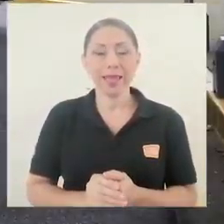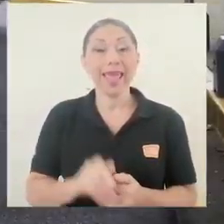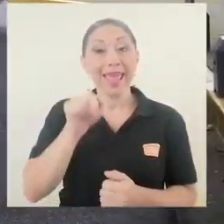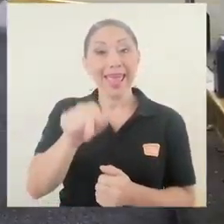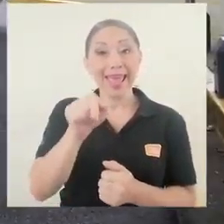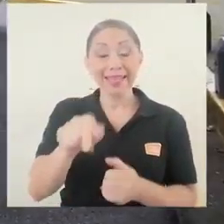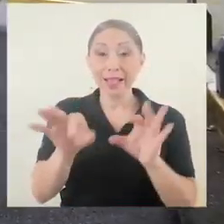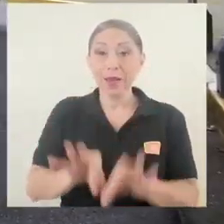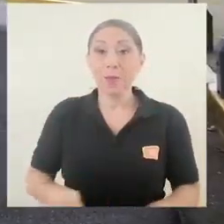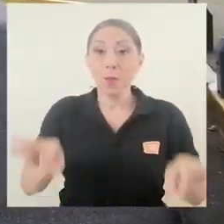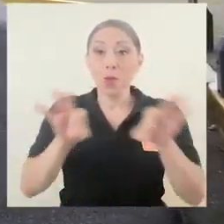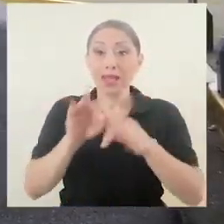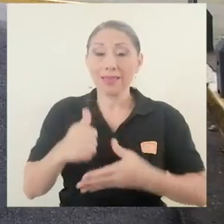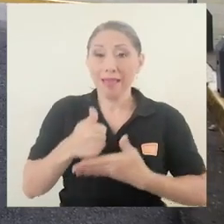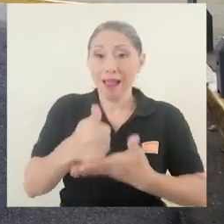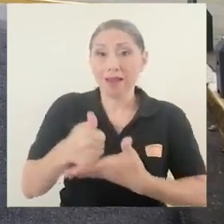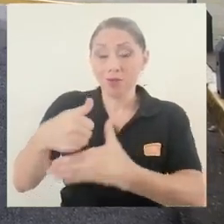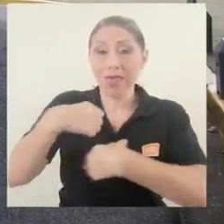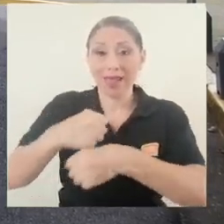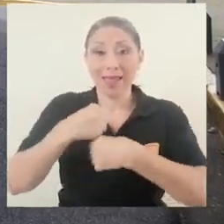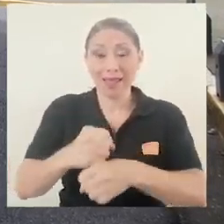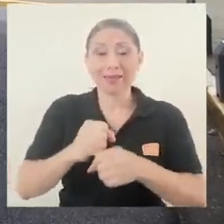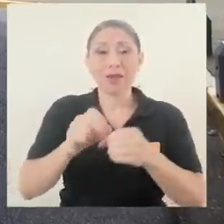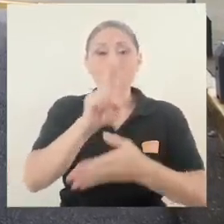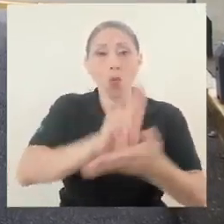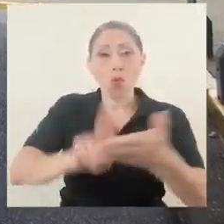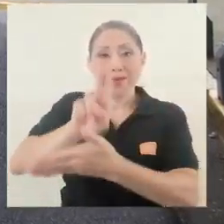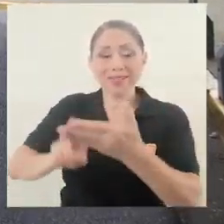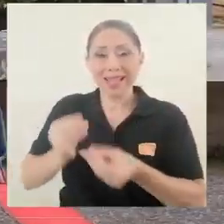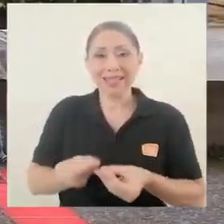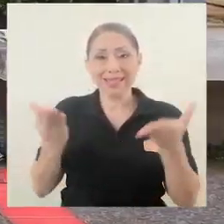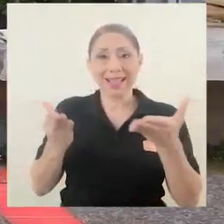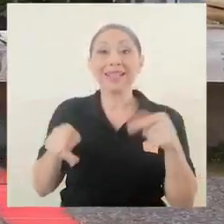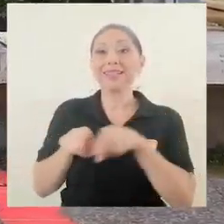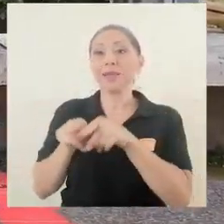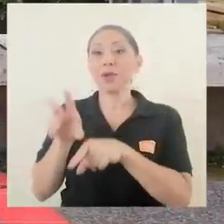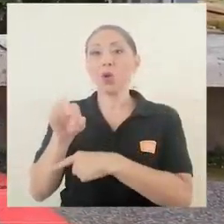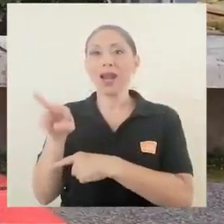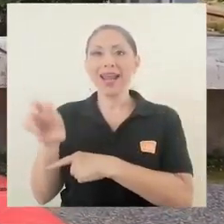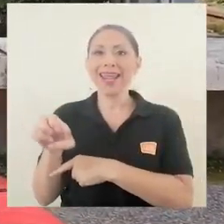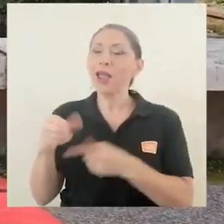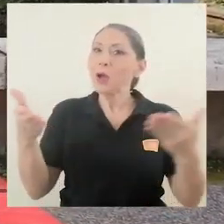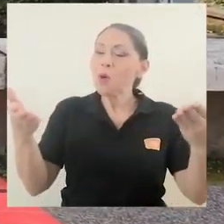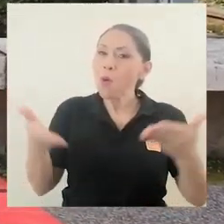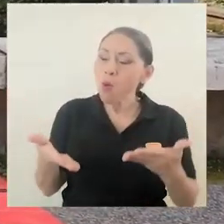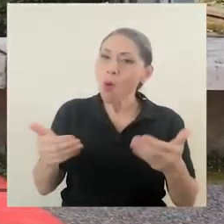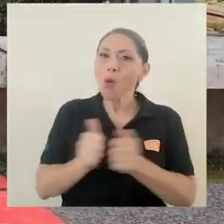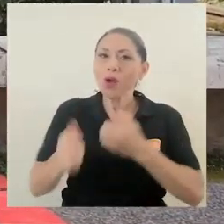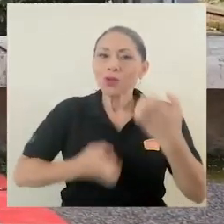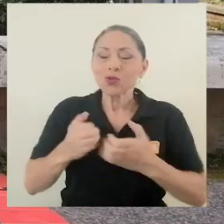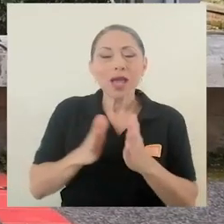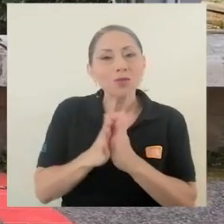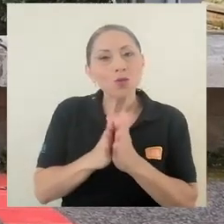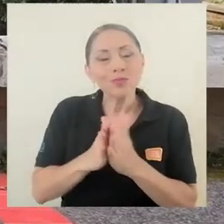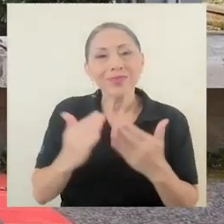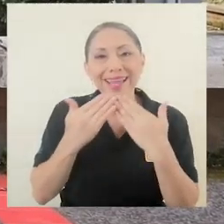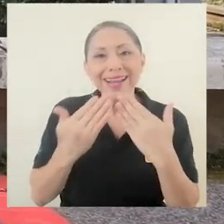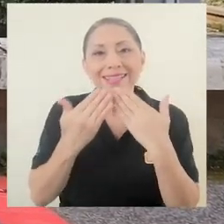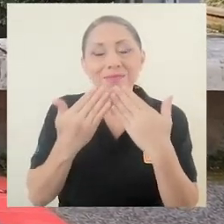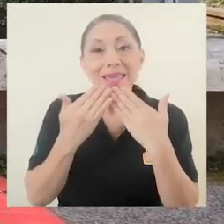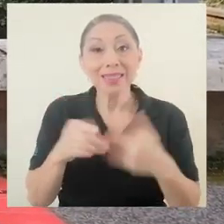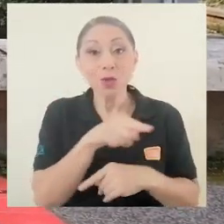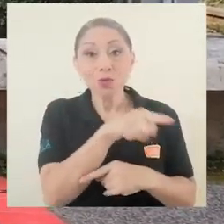Este importante aporte de las universidades estatales y el CONARE fue acogido con entusiasmo y agradecimiento por parte de